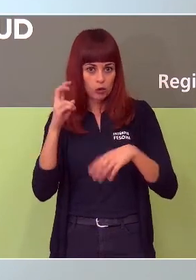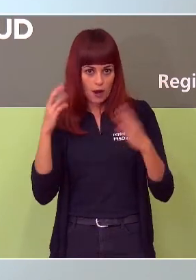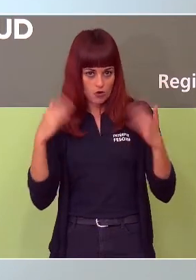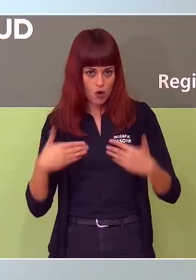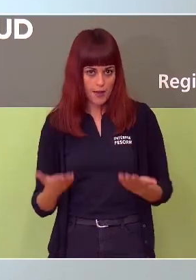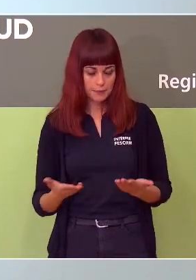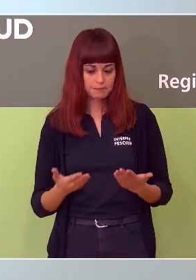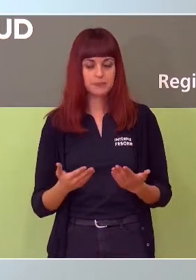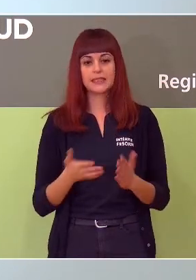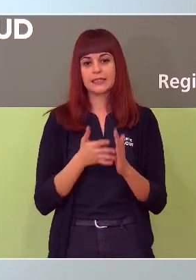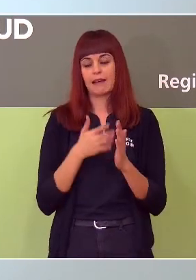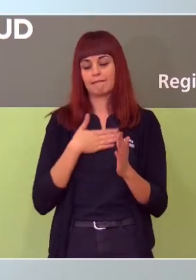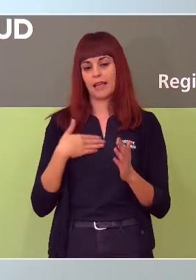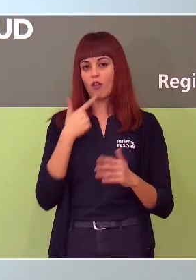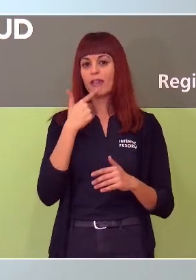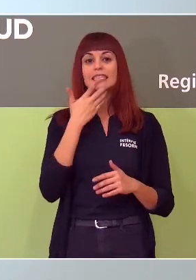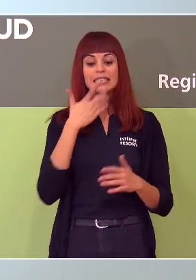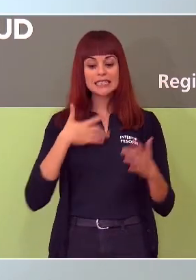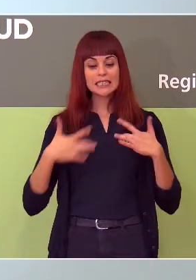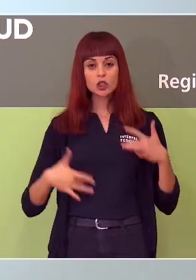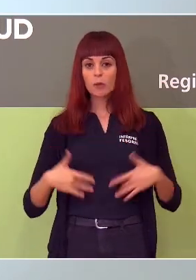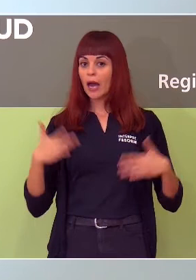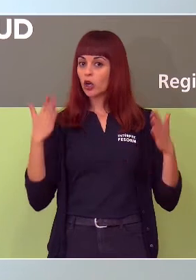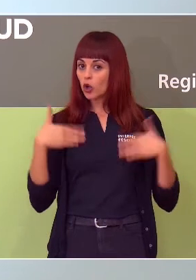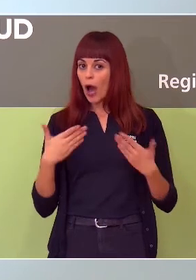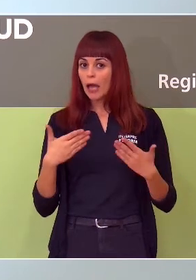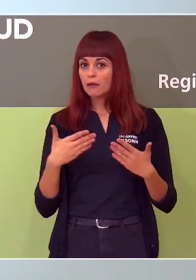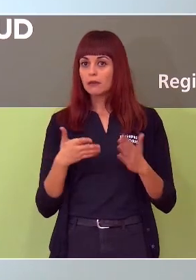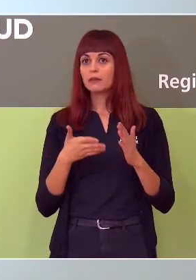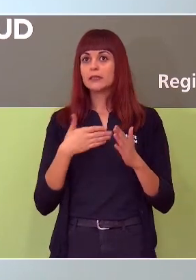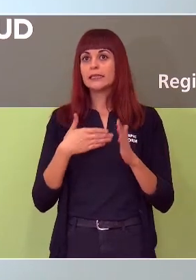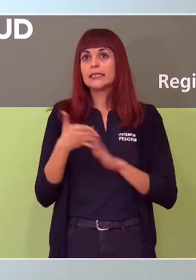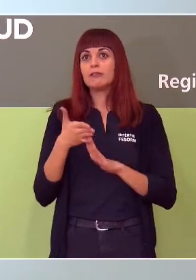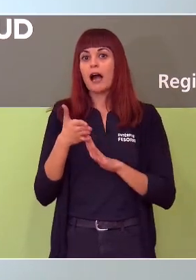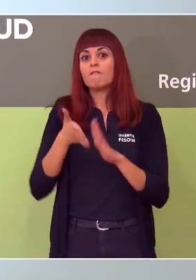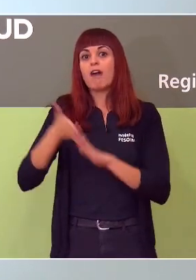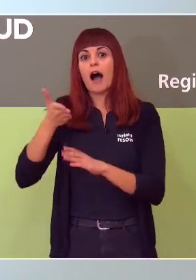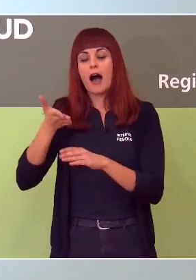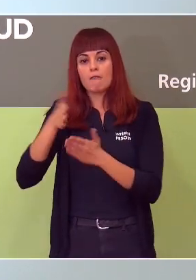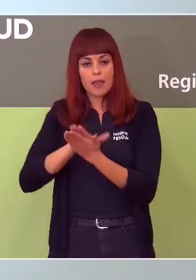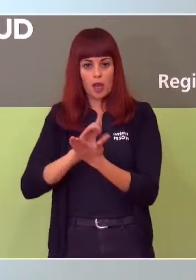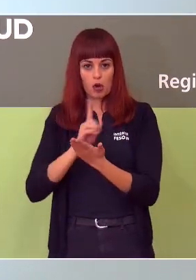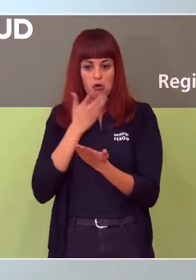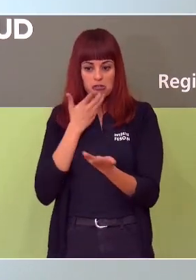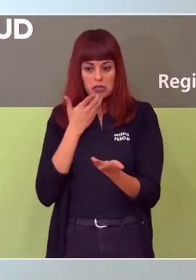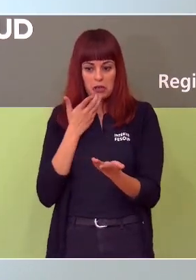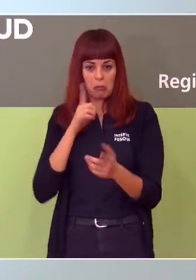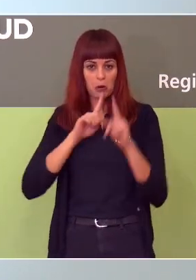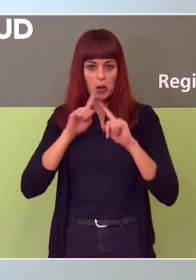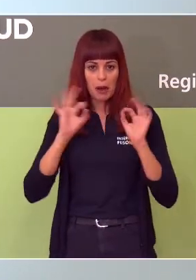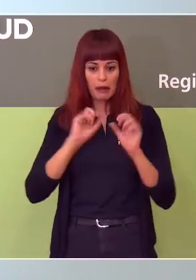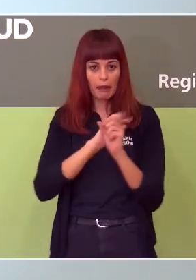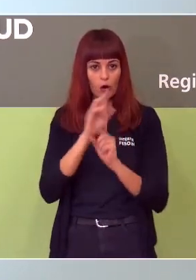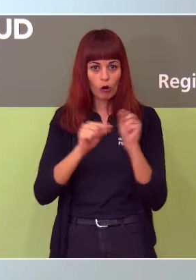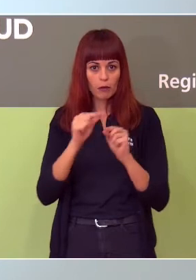refiero que si está asintomática y no esperemos que fallezca. Si una persona fallece y no tiene ninguna clínica sugestiva de coronavirus,